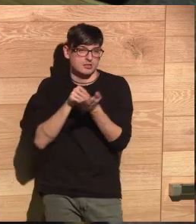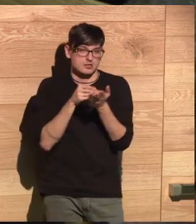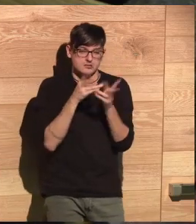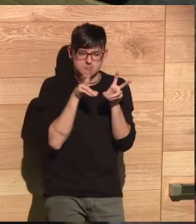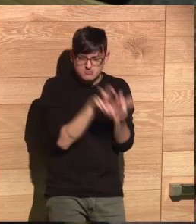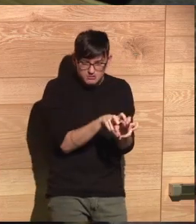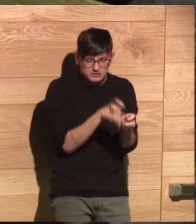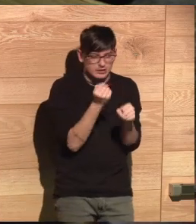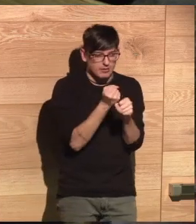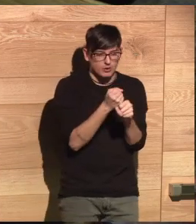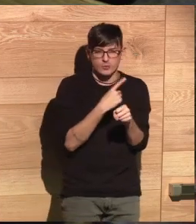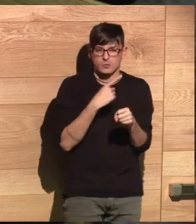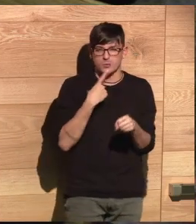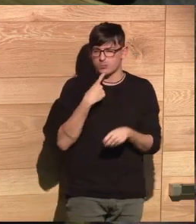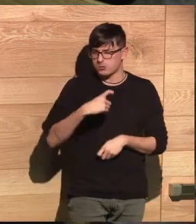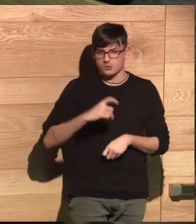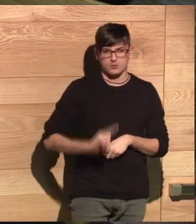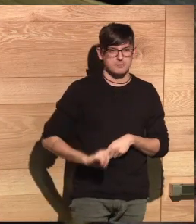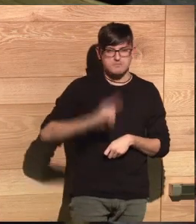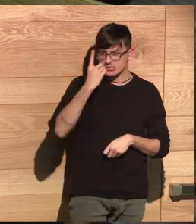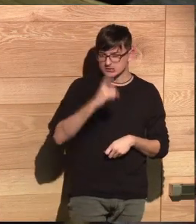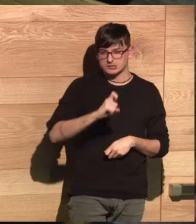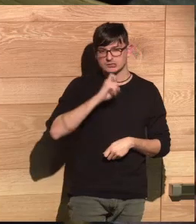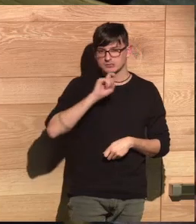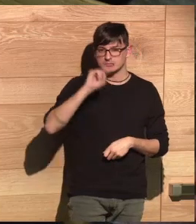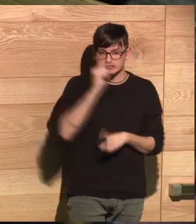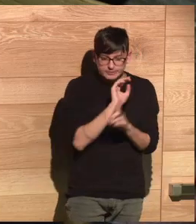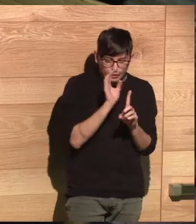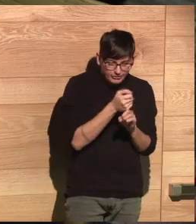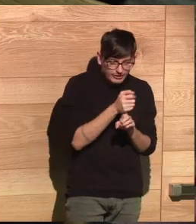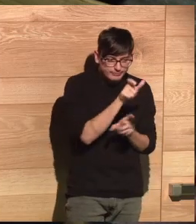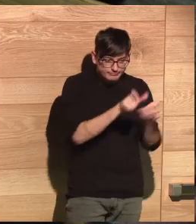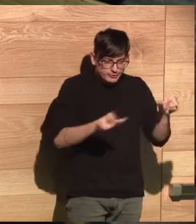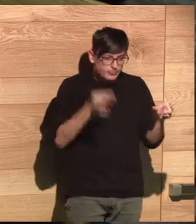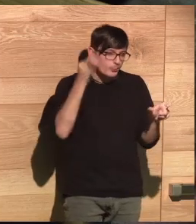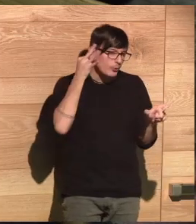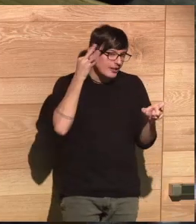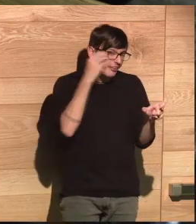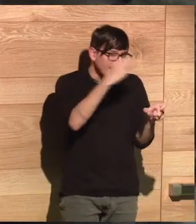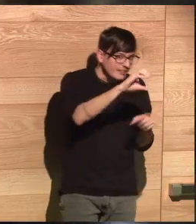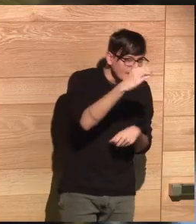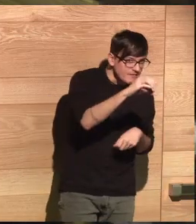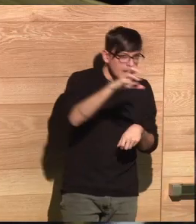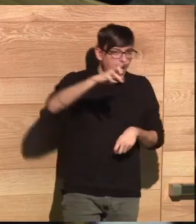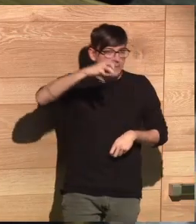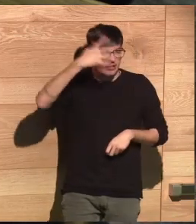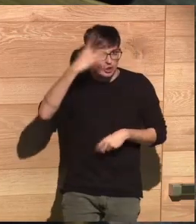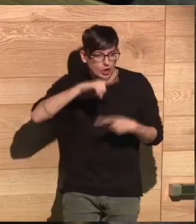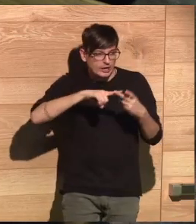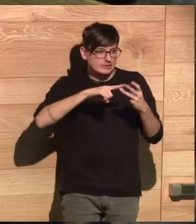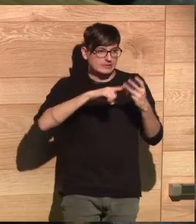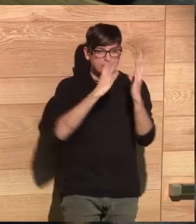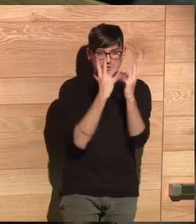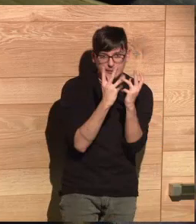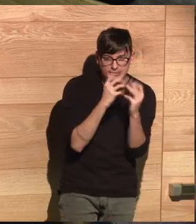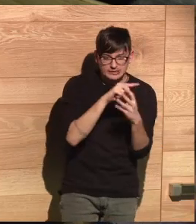más complicado fue siempre encontrar a las mujeres científicas, inventoras,